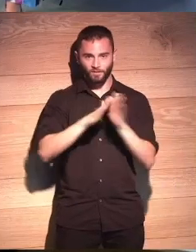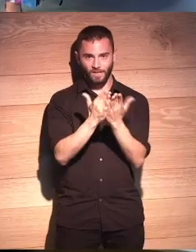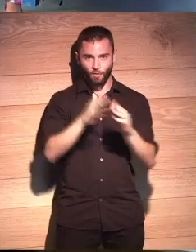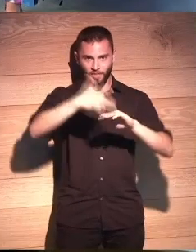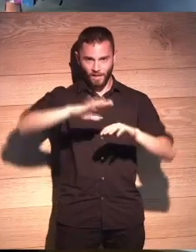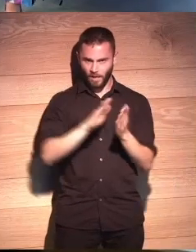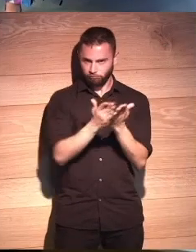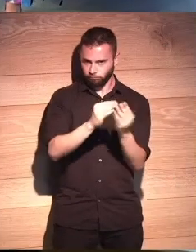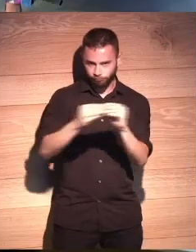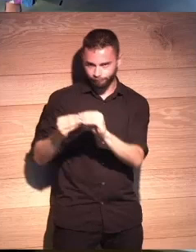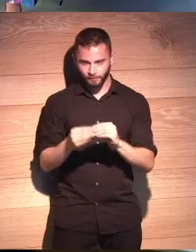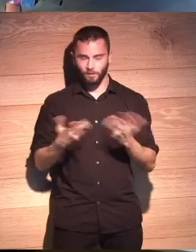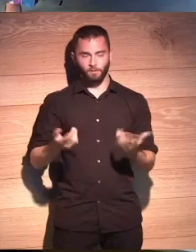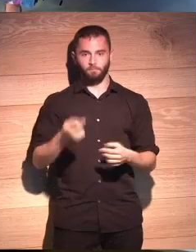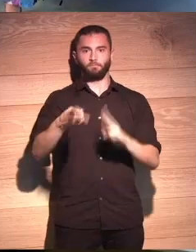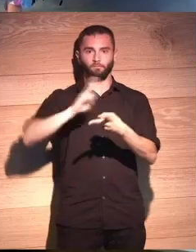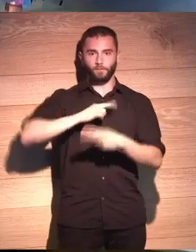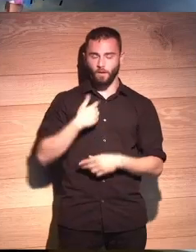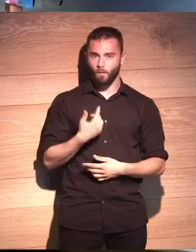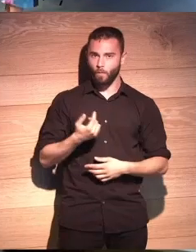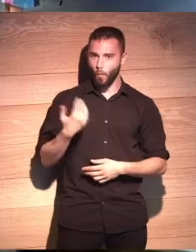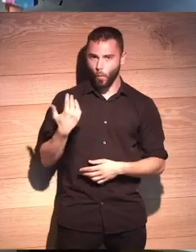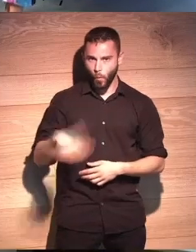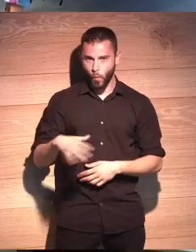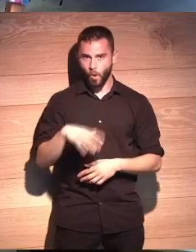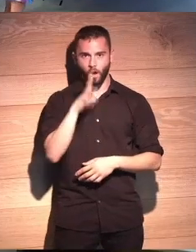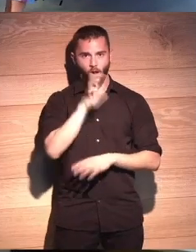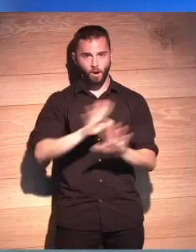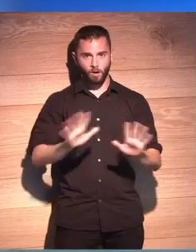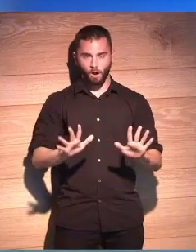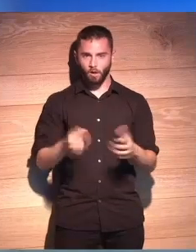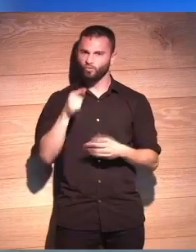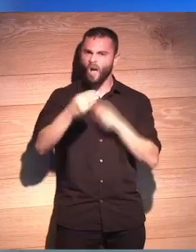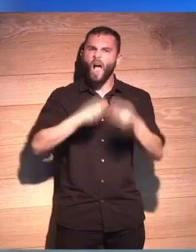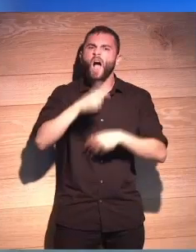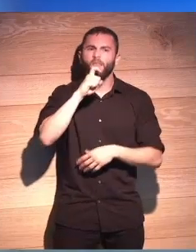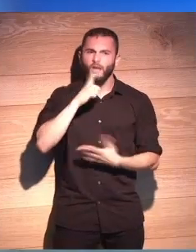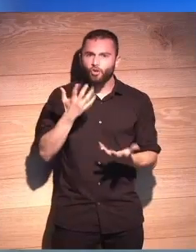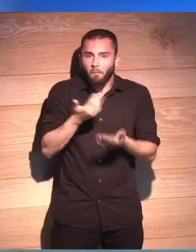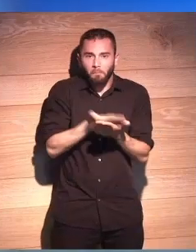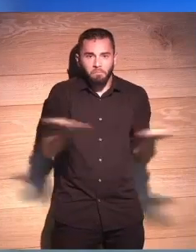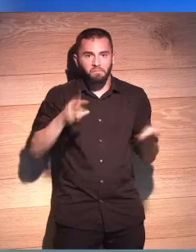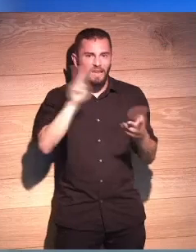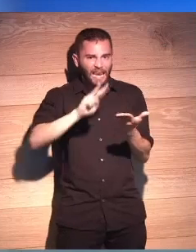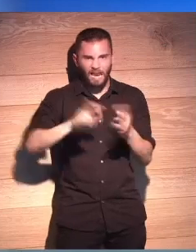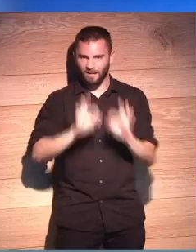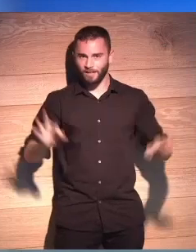libro digital, decían, ¡puf! ¡Qué horror! ¿Pero y cómo vas a hacer eso? Pero si no lo va a leer nadie.